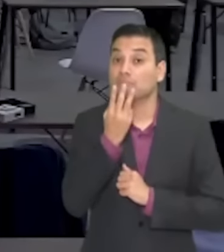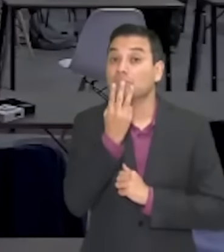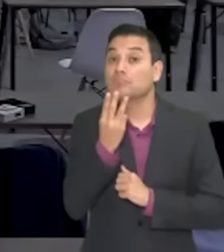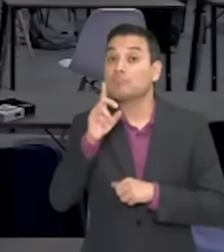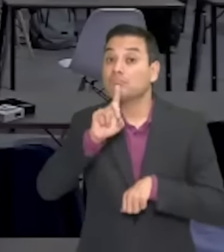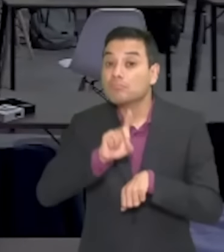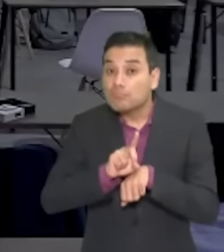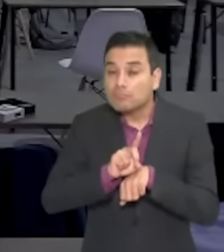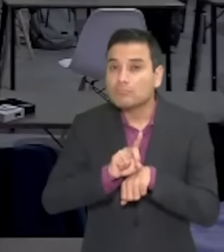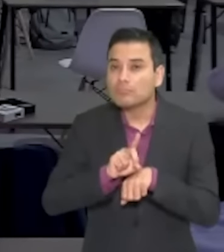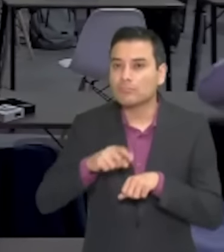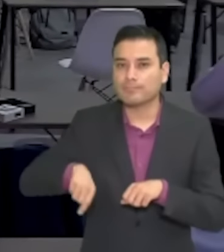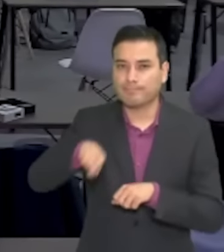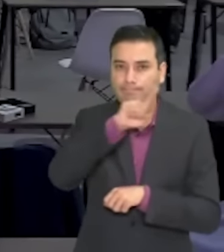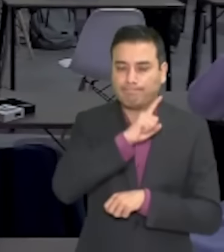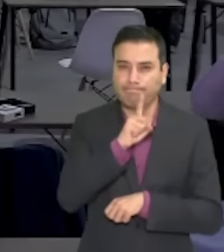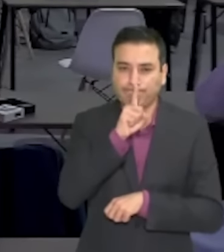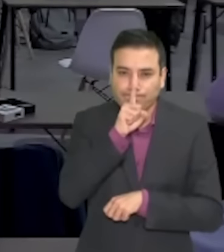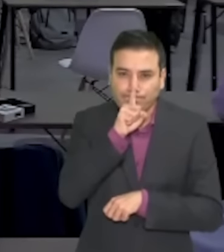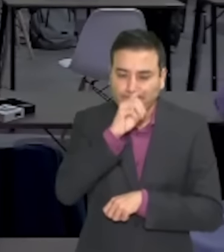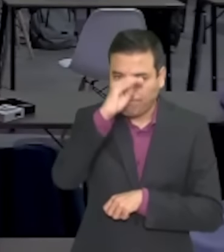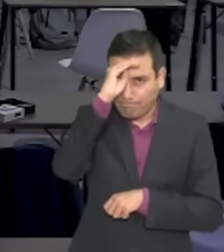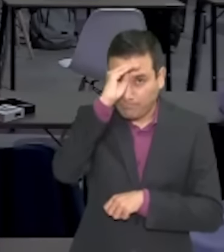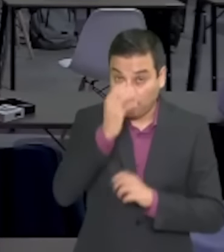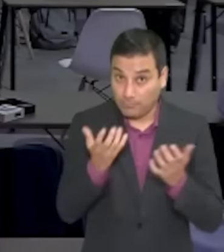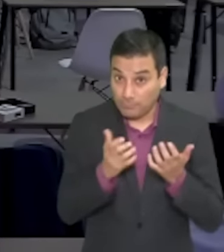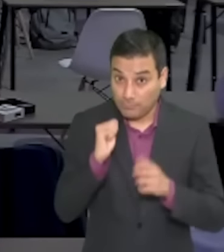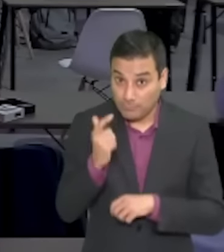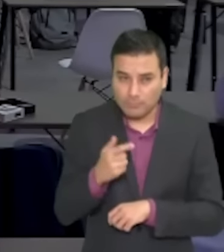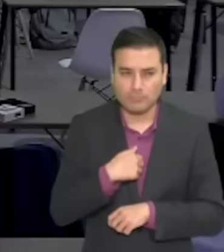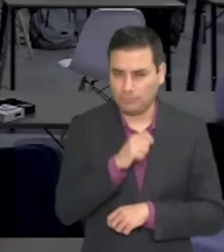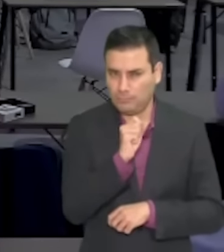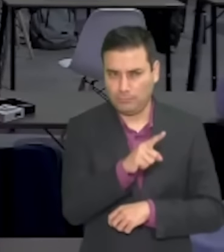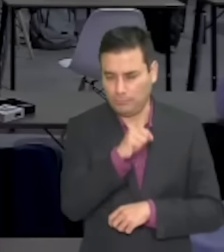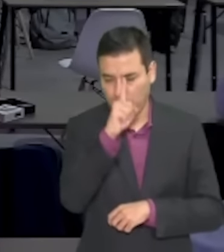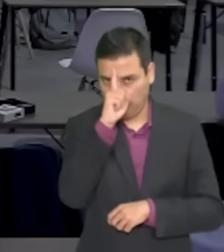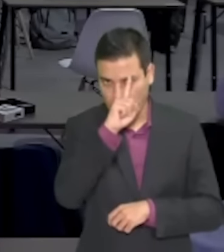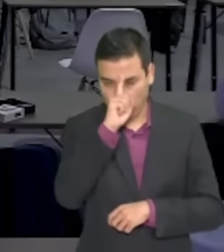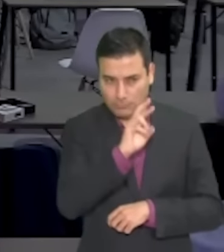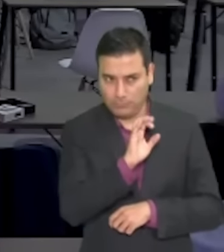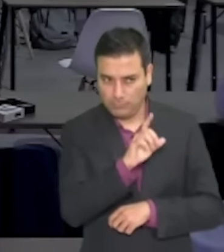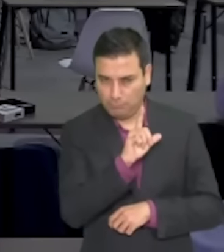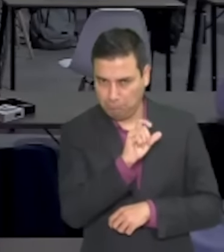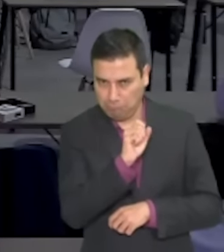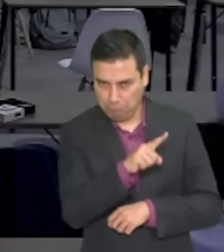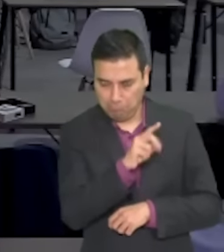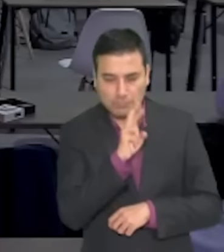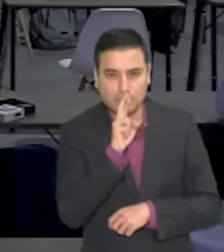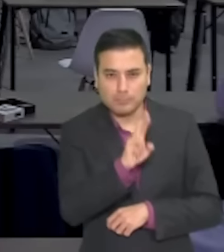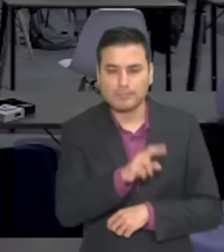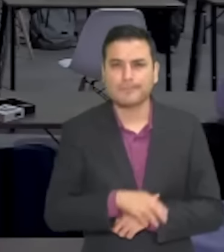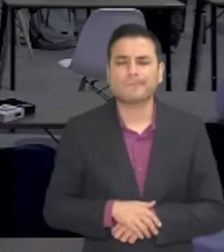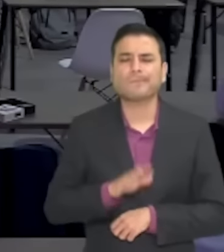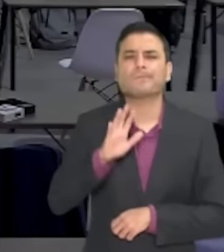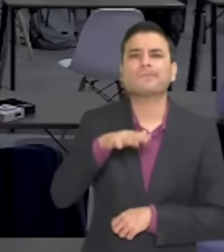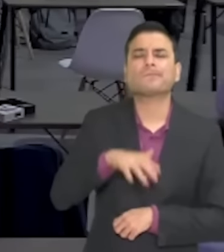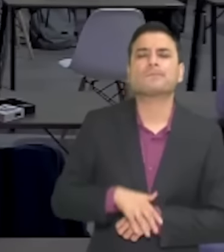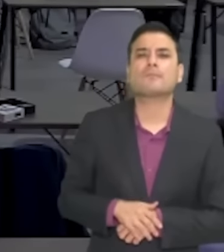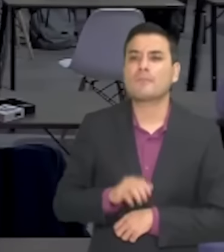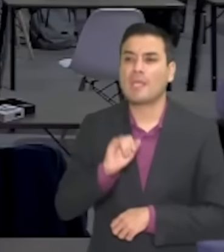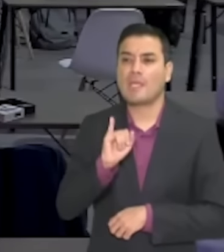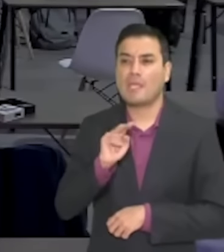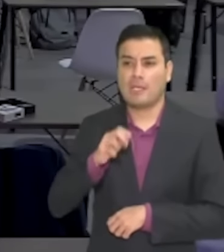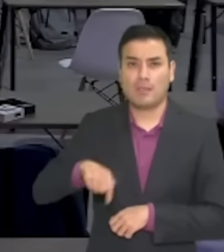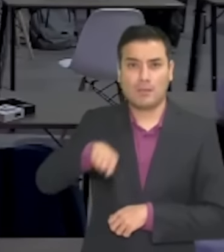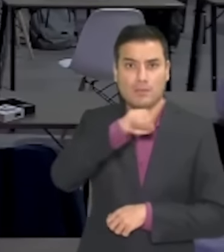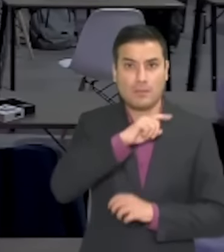cómo actuaremos. Esa está, y me sumo a la respuesta de la consejera Dania Rabel. Yo creo que al INE no le faltó actuar en ninguna